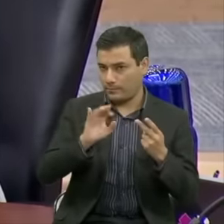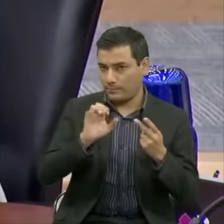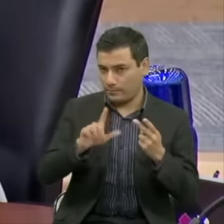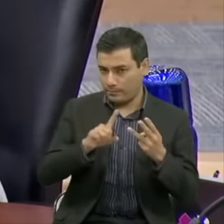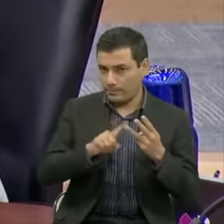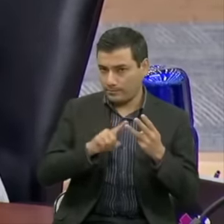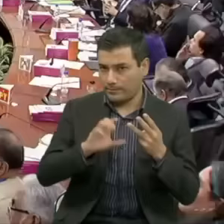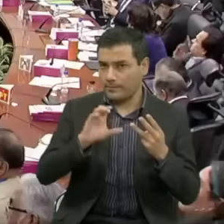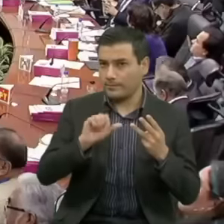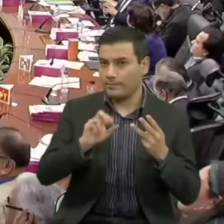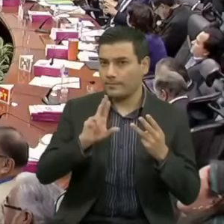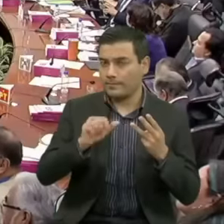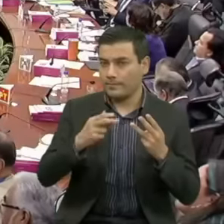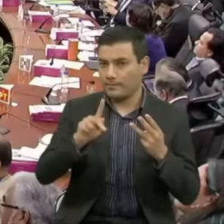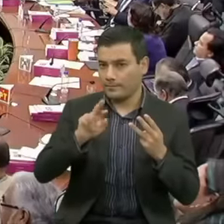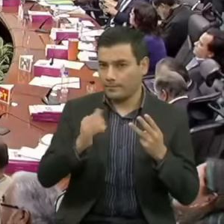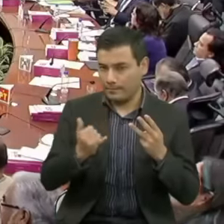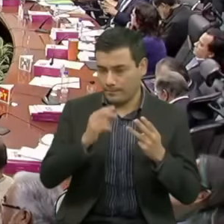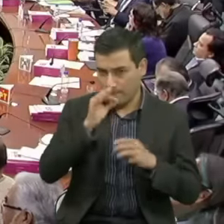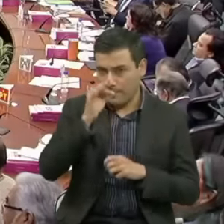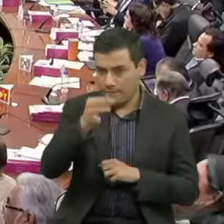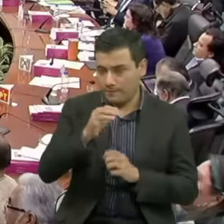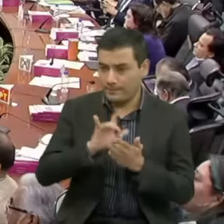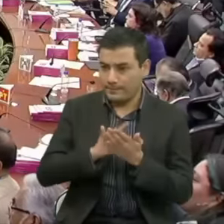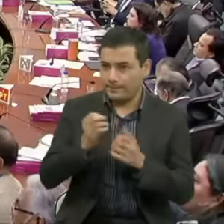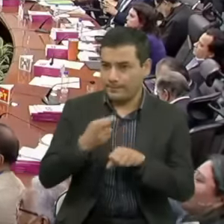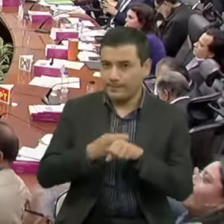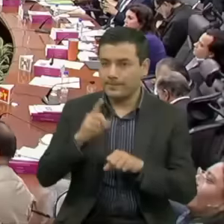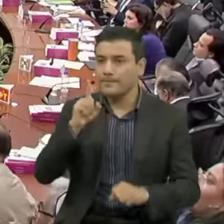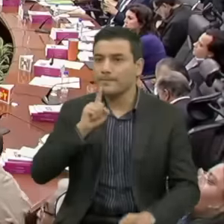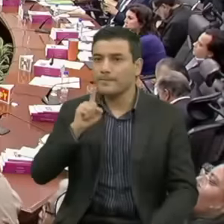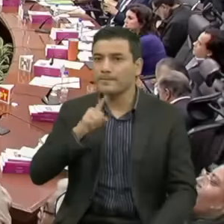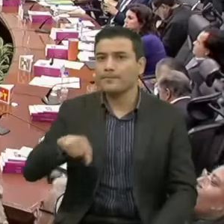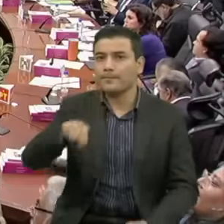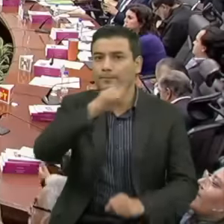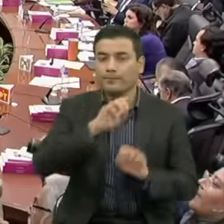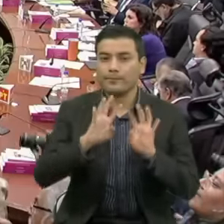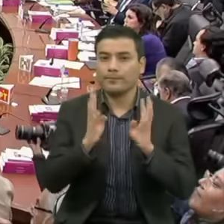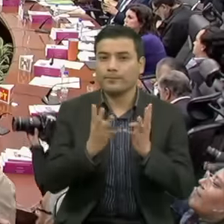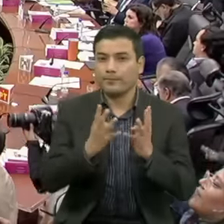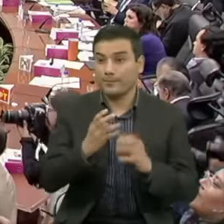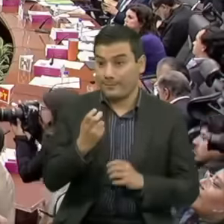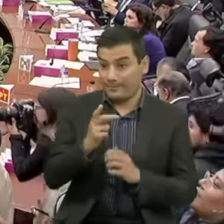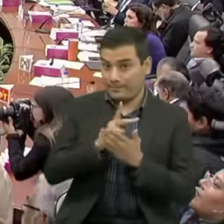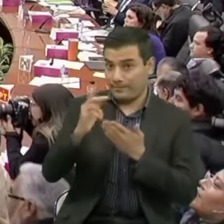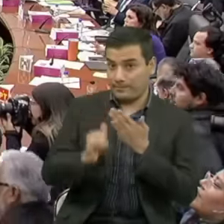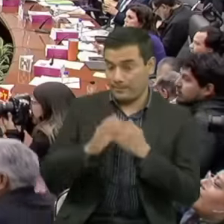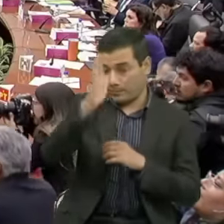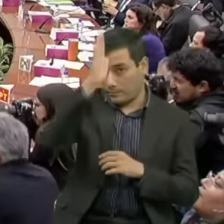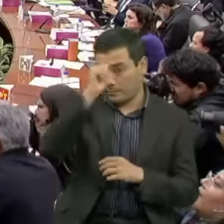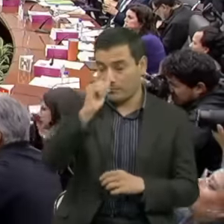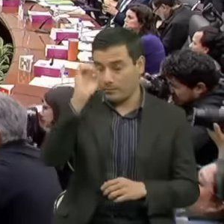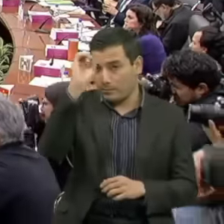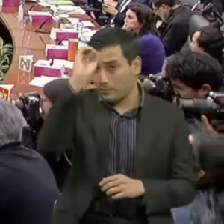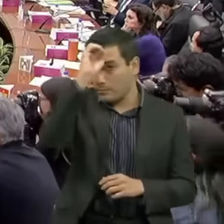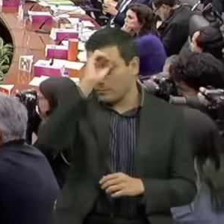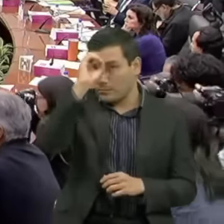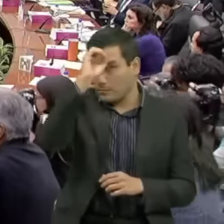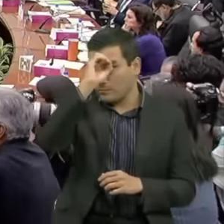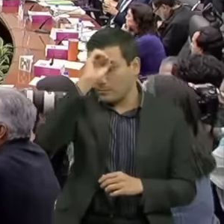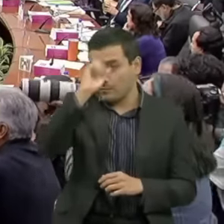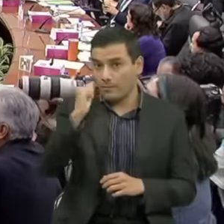Humphrey. Gracias, secretaria. A consideración de este Consejo General, el presente proyecto de acuerdo, por si hay